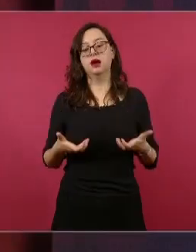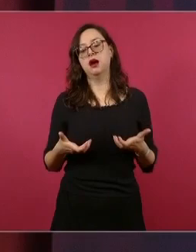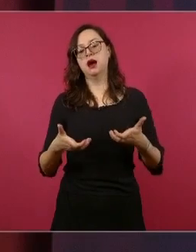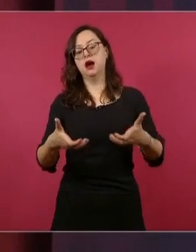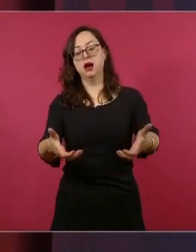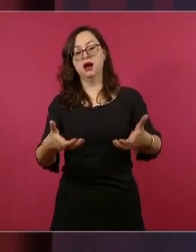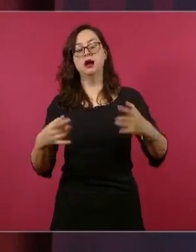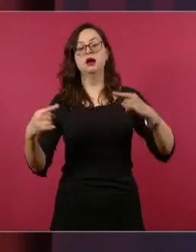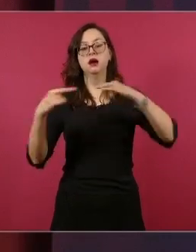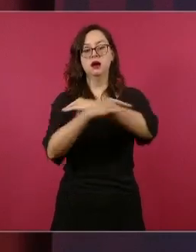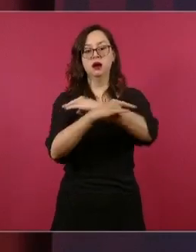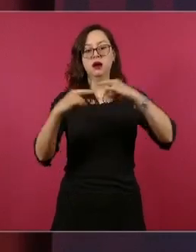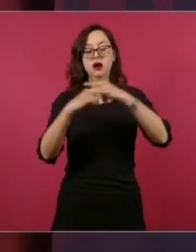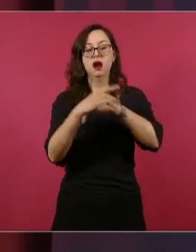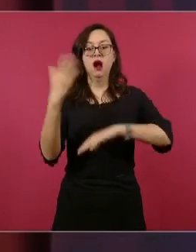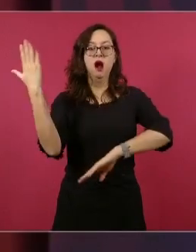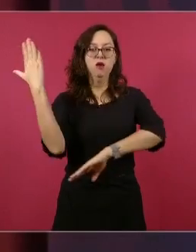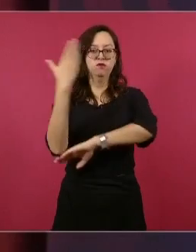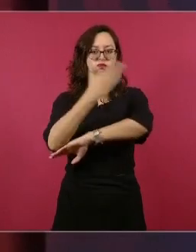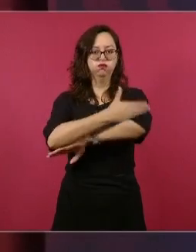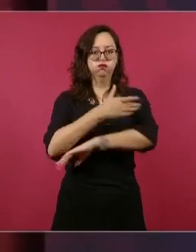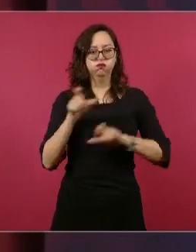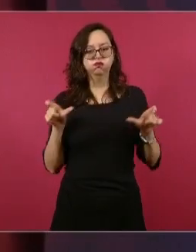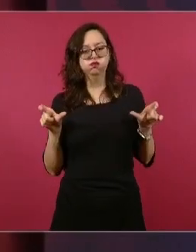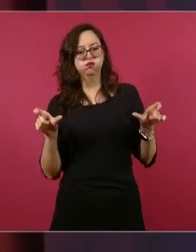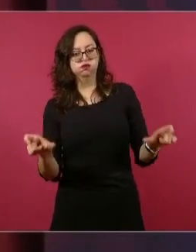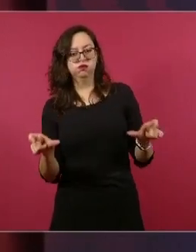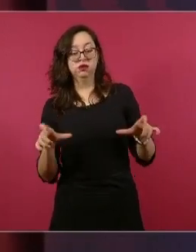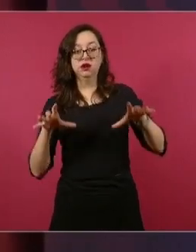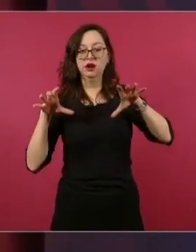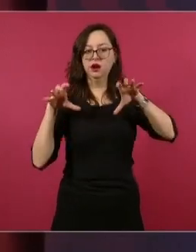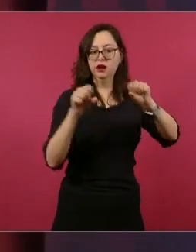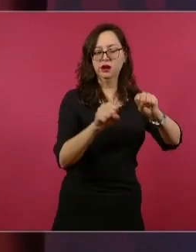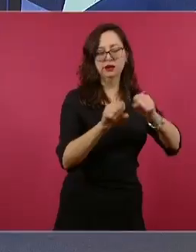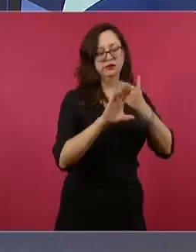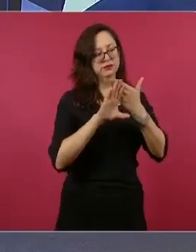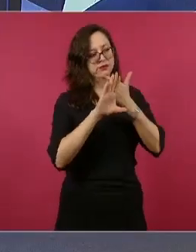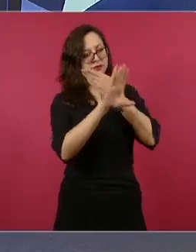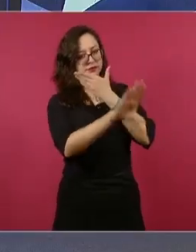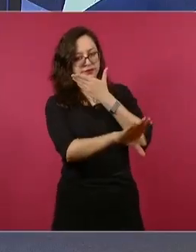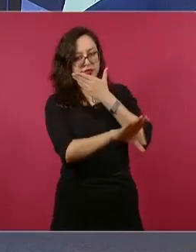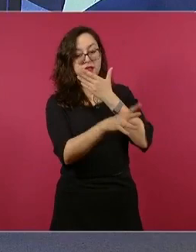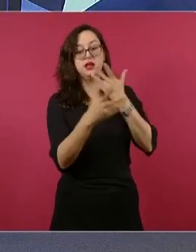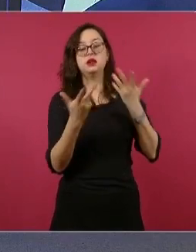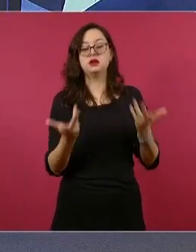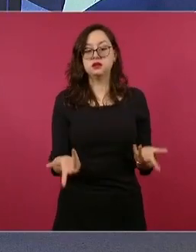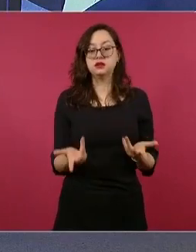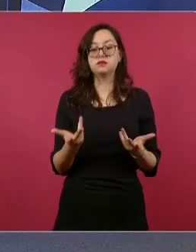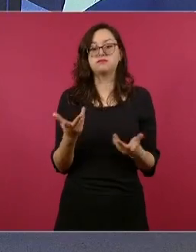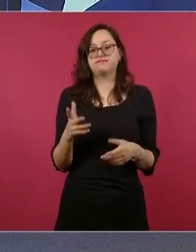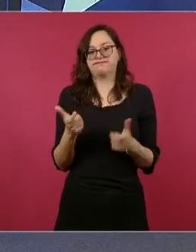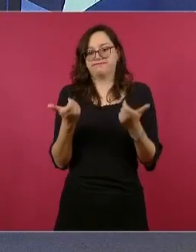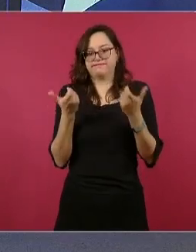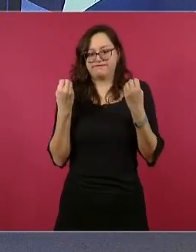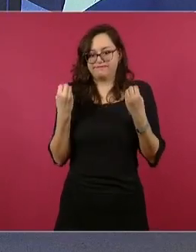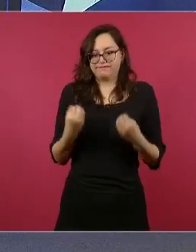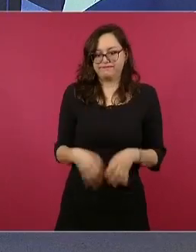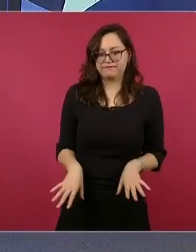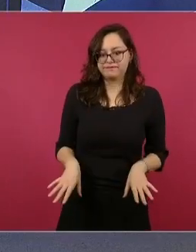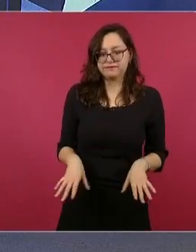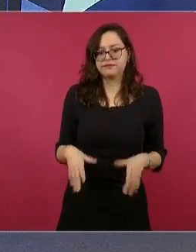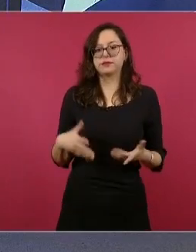con el Plan Caseta Segura, con el objetivo de evitar daños patrimoniales